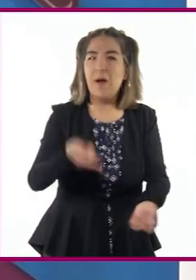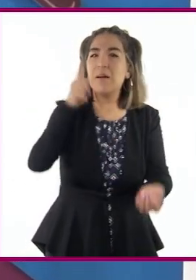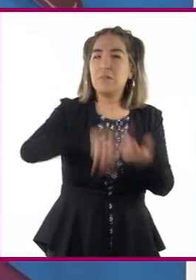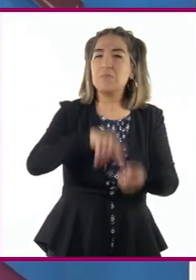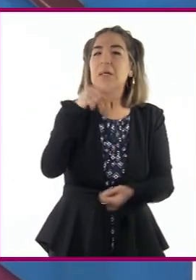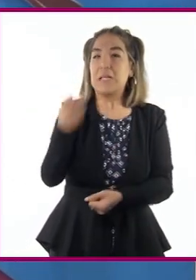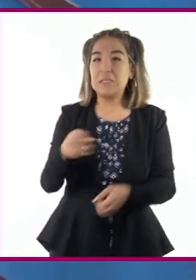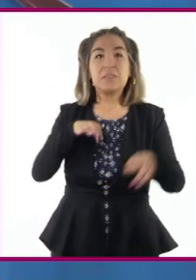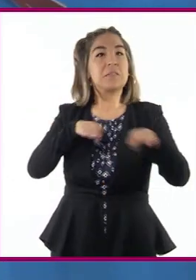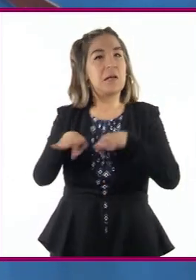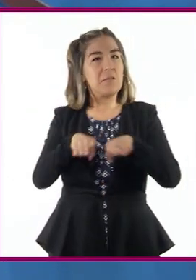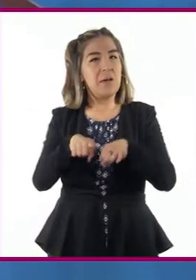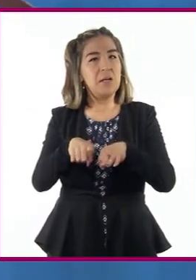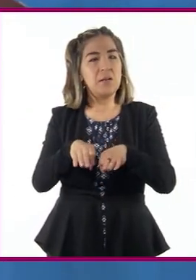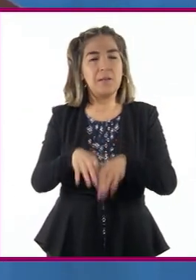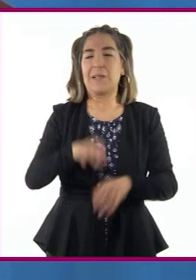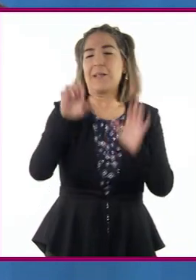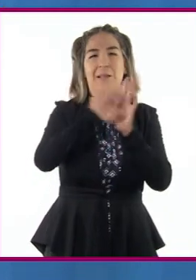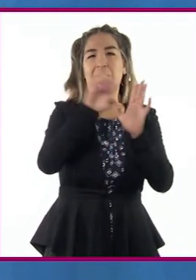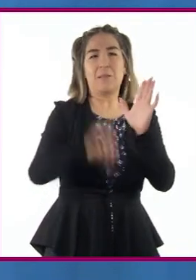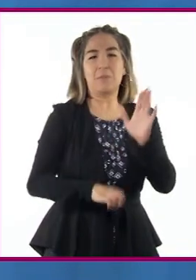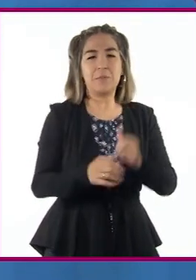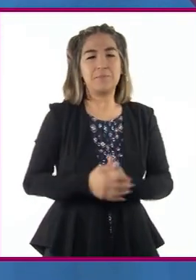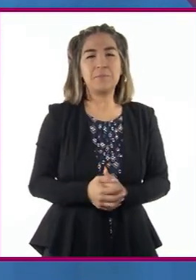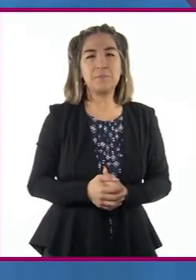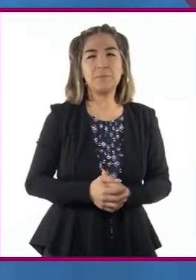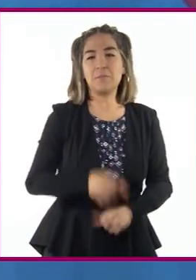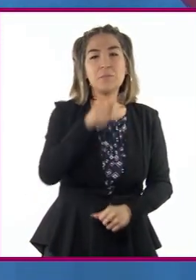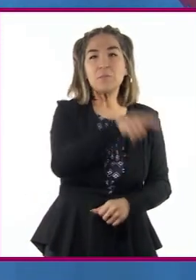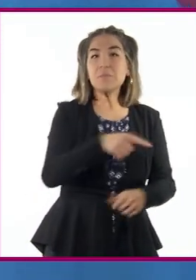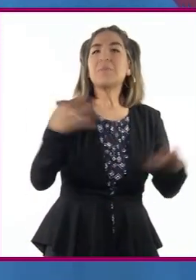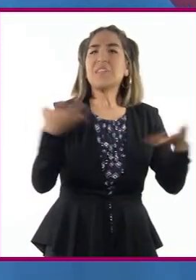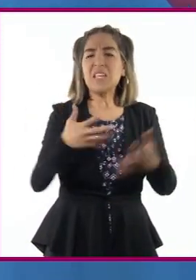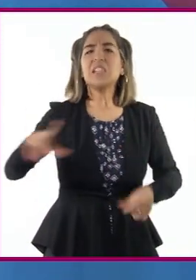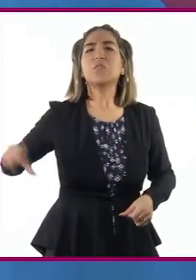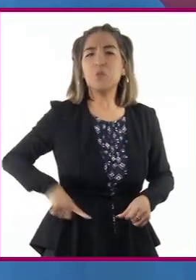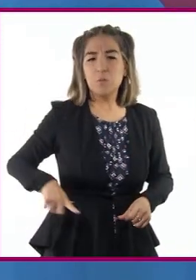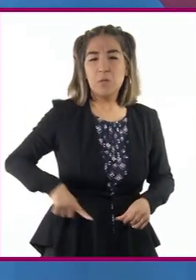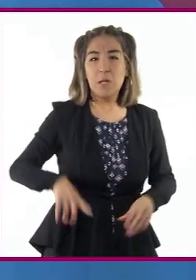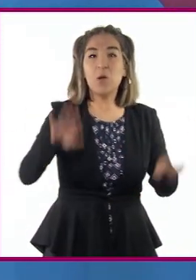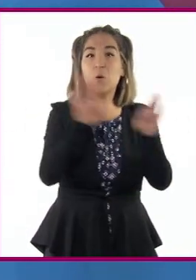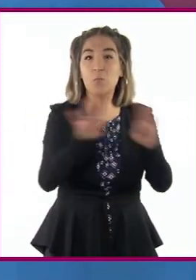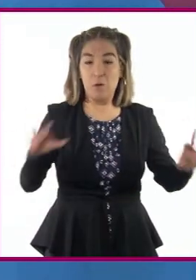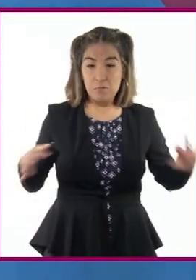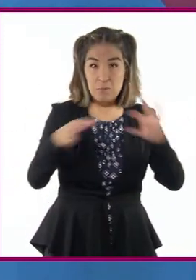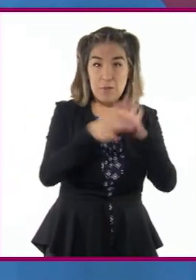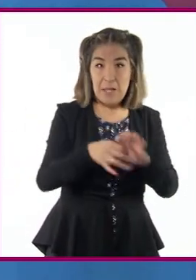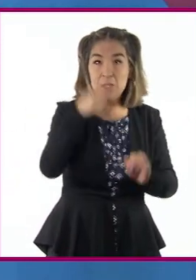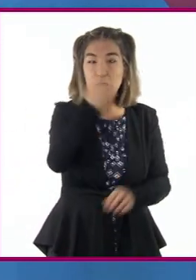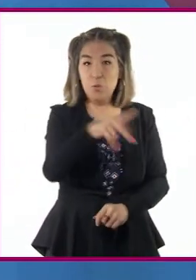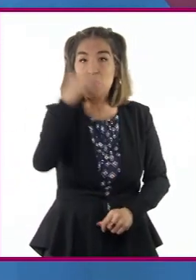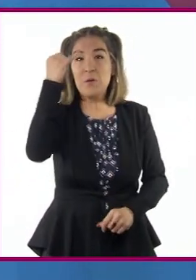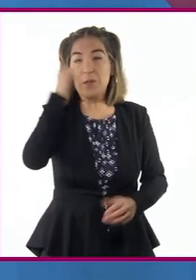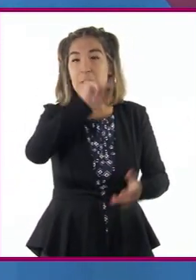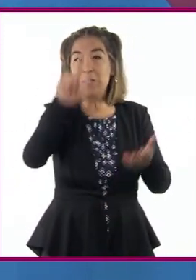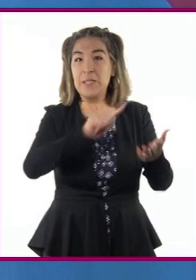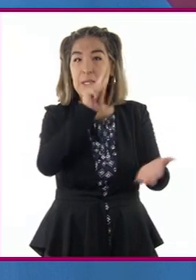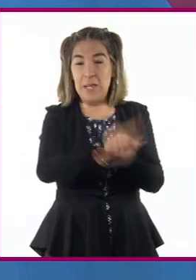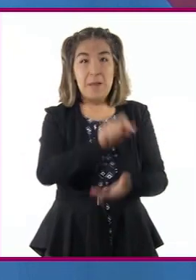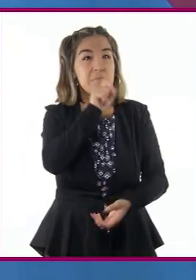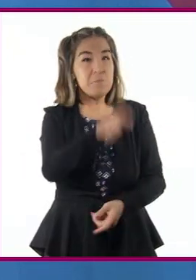de estos actos. Es decir, si lo que hacen los gobernantes es acorde a la ley, en apego a los derechos.